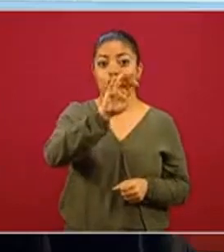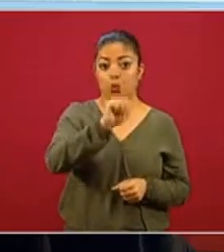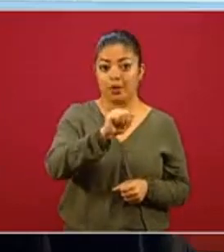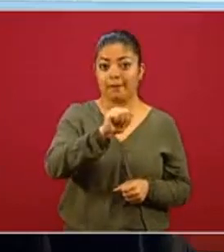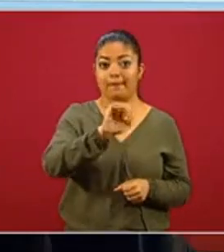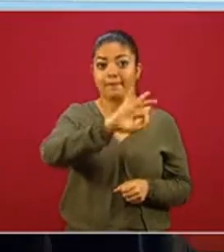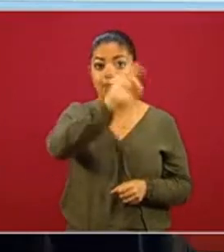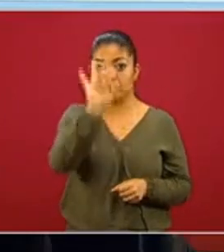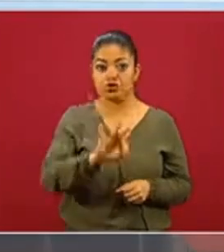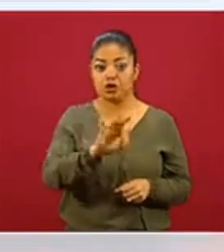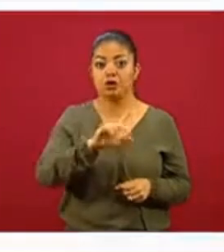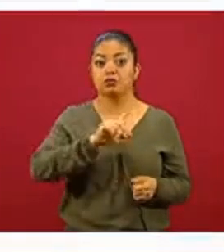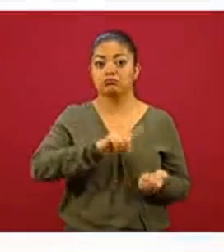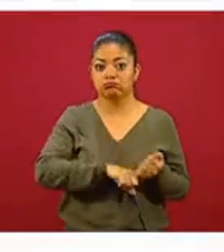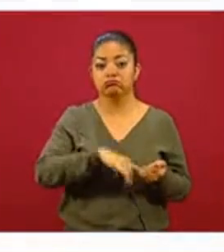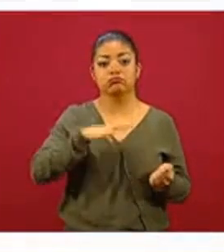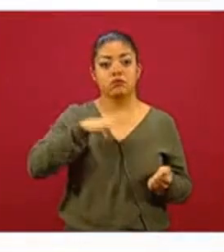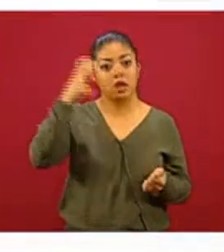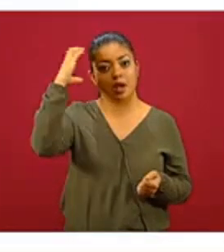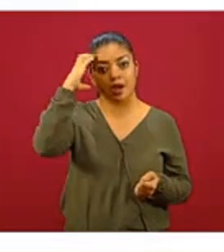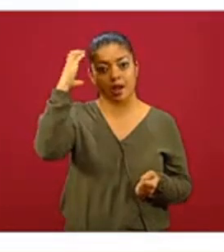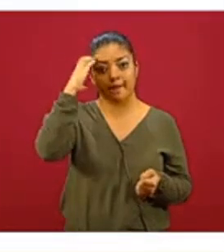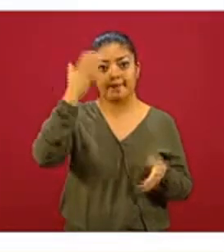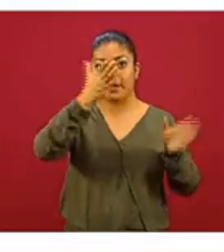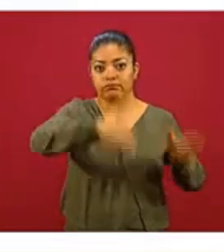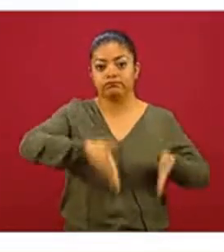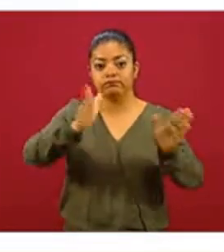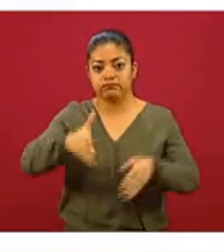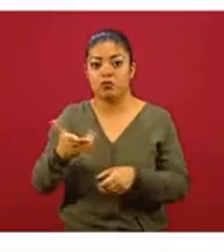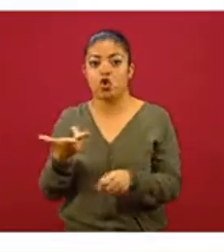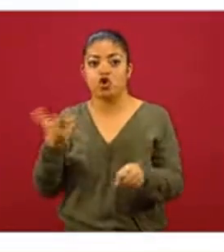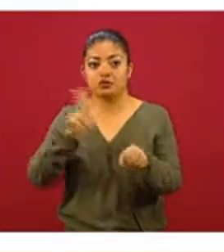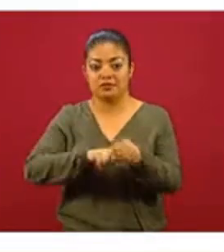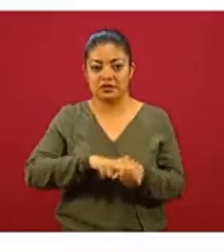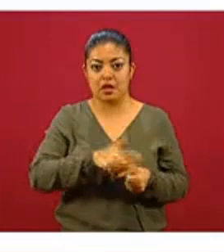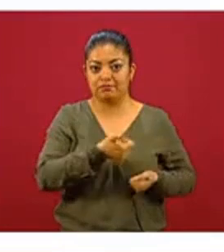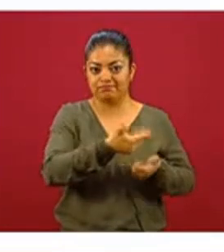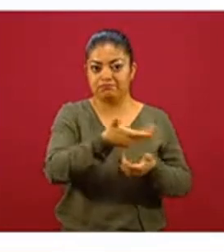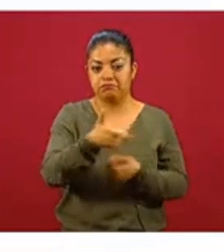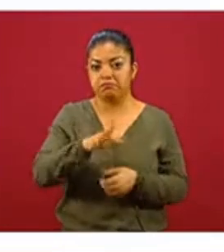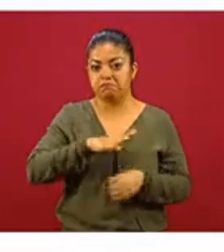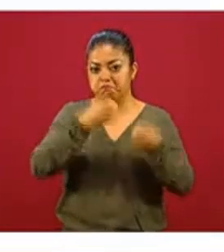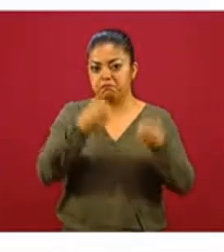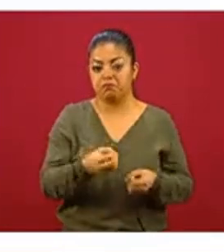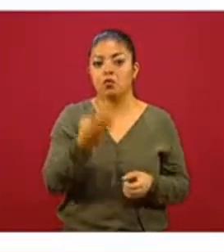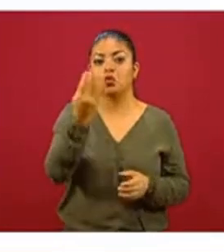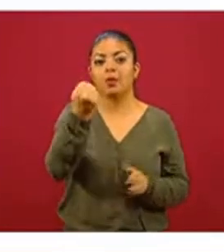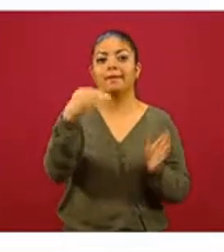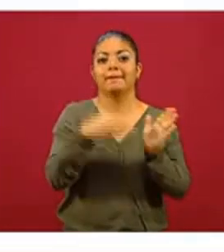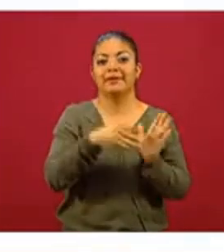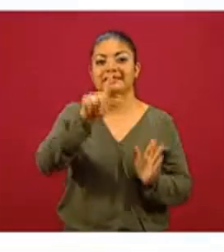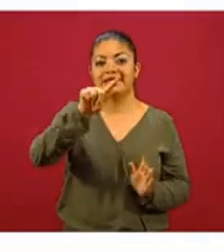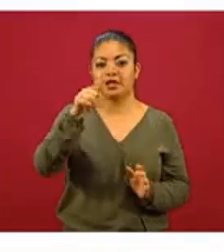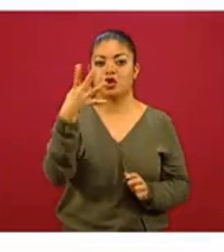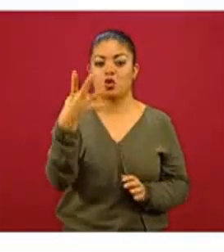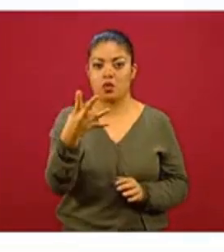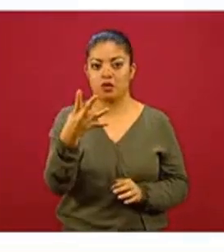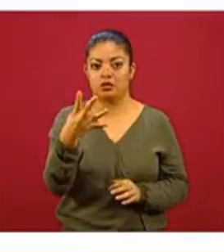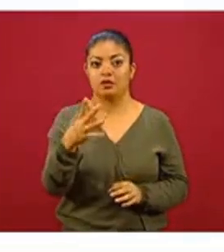nacional de camas de hospitalización que están ocupadas, son 9,074 en